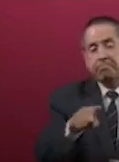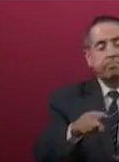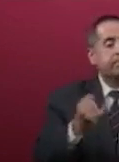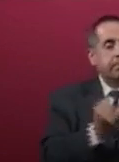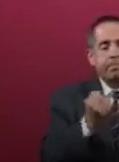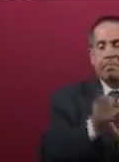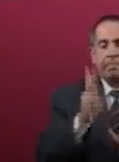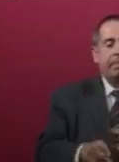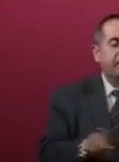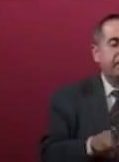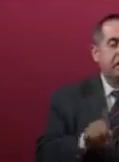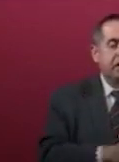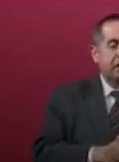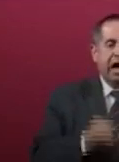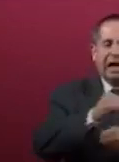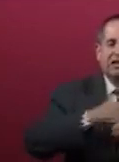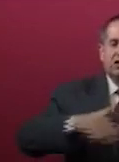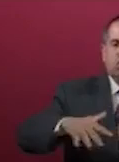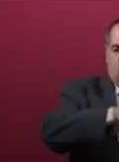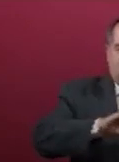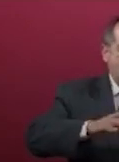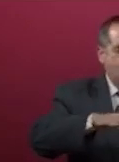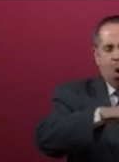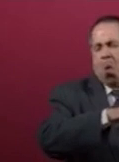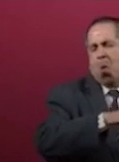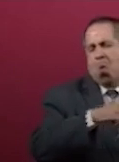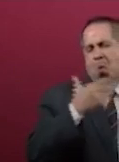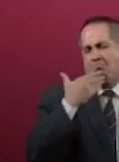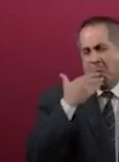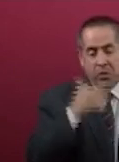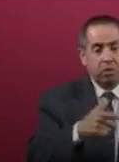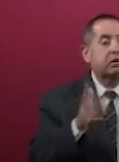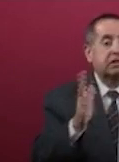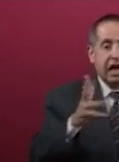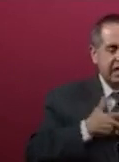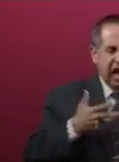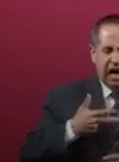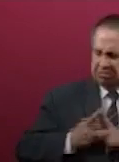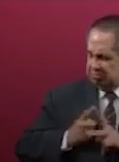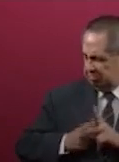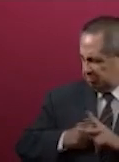detalló el primer mandatario, acude a giras por los estados. Para Star TV Noticias, Rubén Moreno.